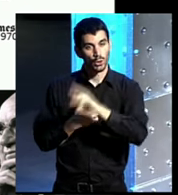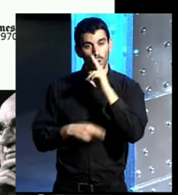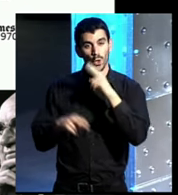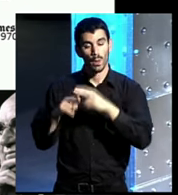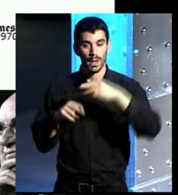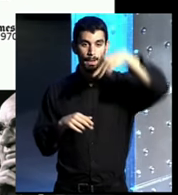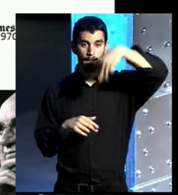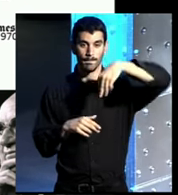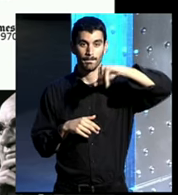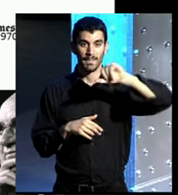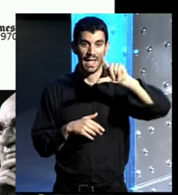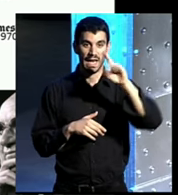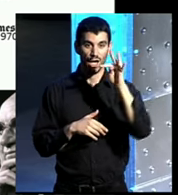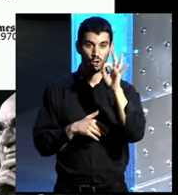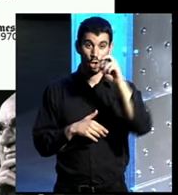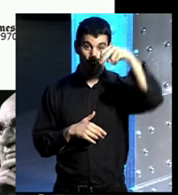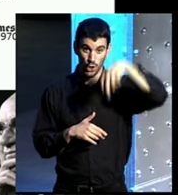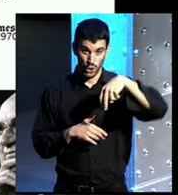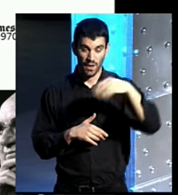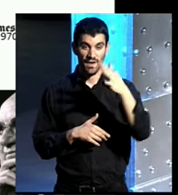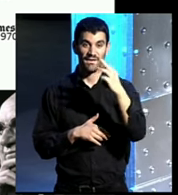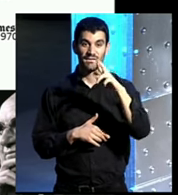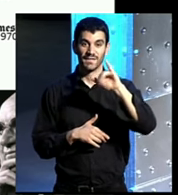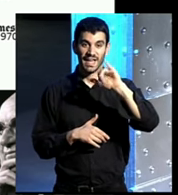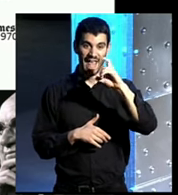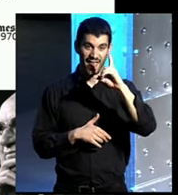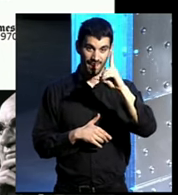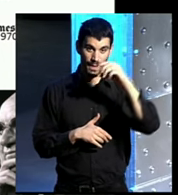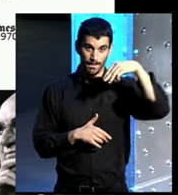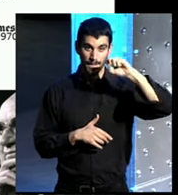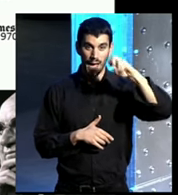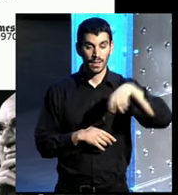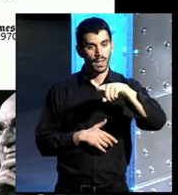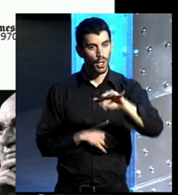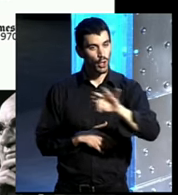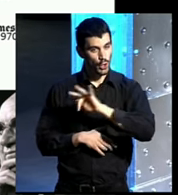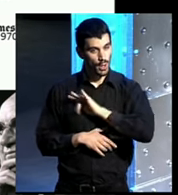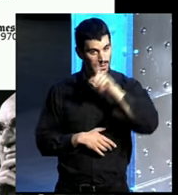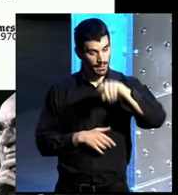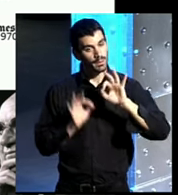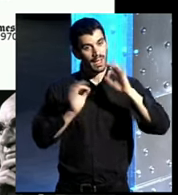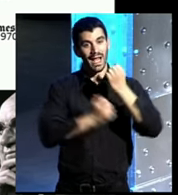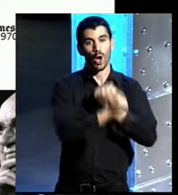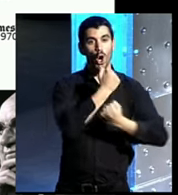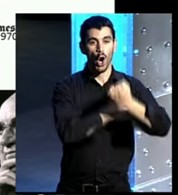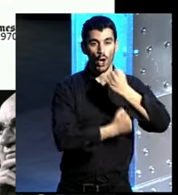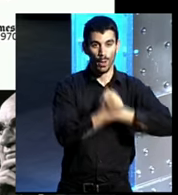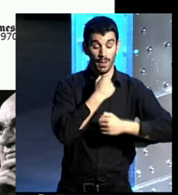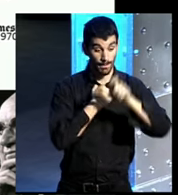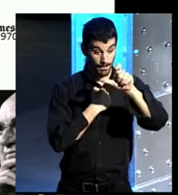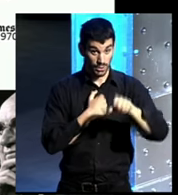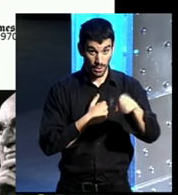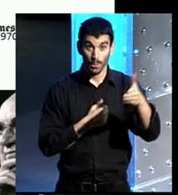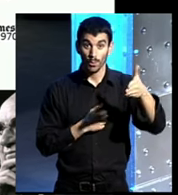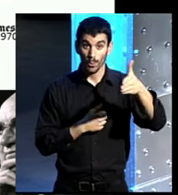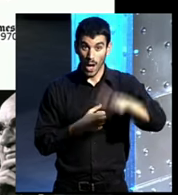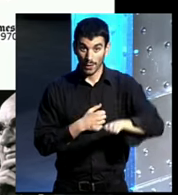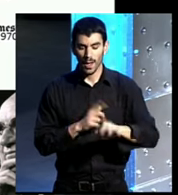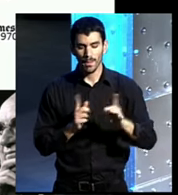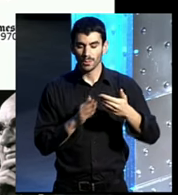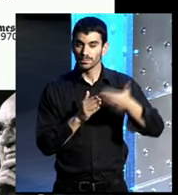Milton Friedman, un economista que también recibió un premio Nobel, en este caso de economía, y que fue el que se le ha